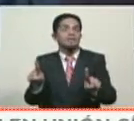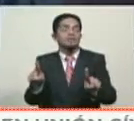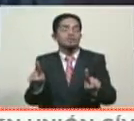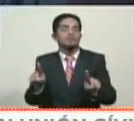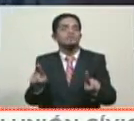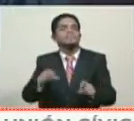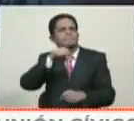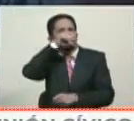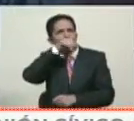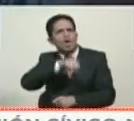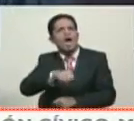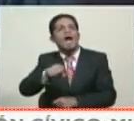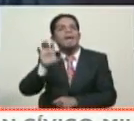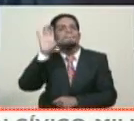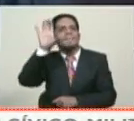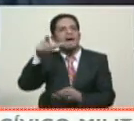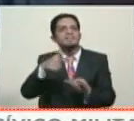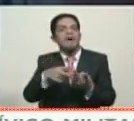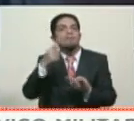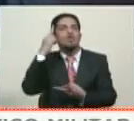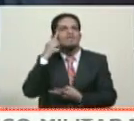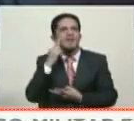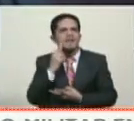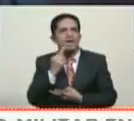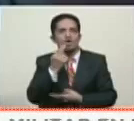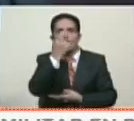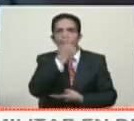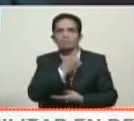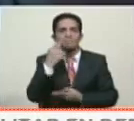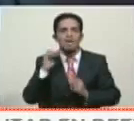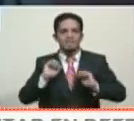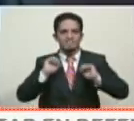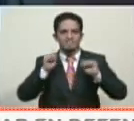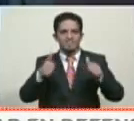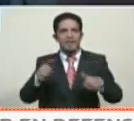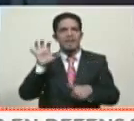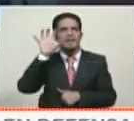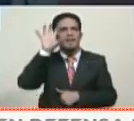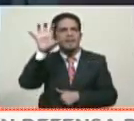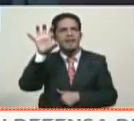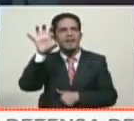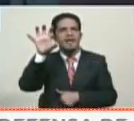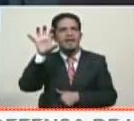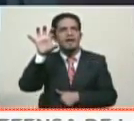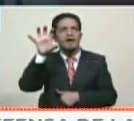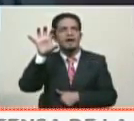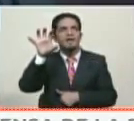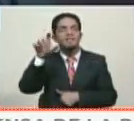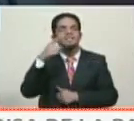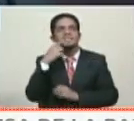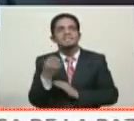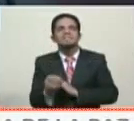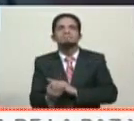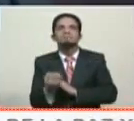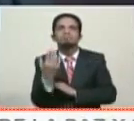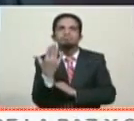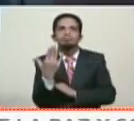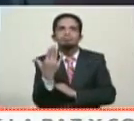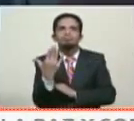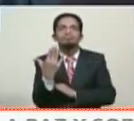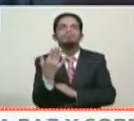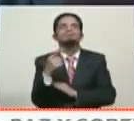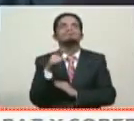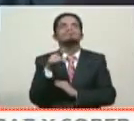patriotas, bolivarianos, comprometidos con nuestra génesis republicana, formados con base en la novedosa teoría de la